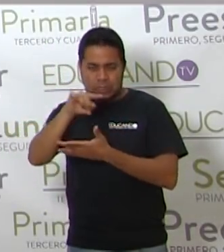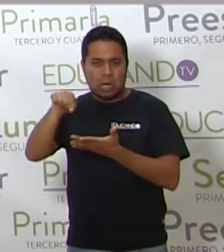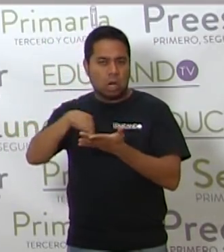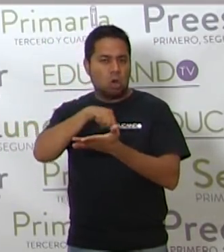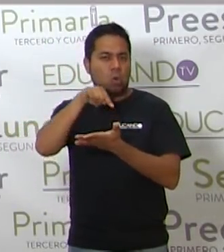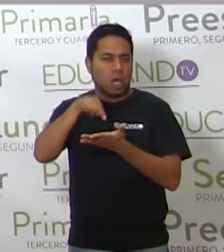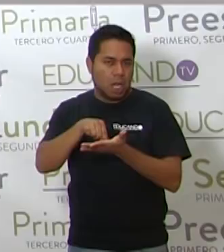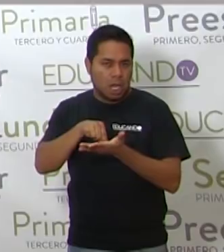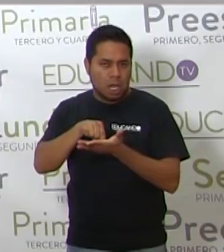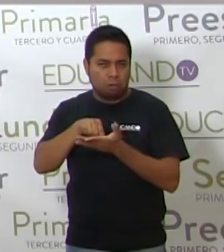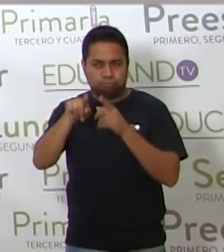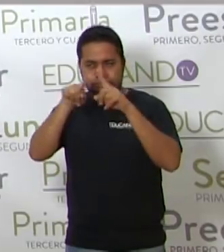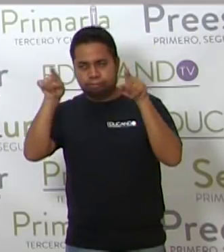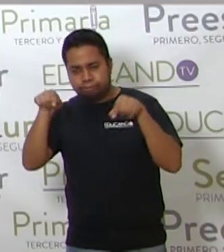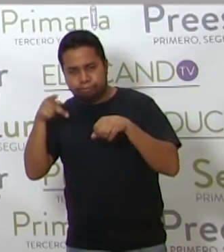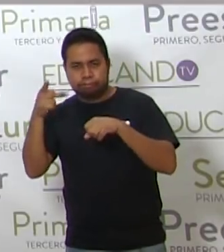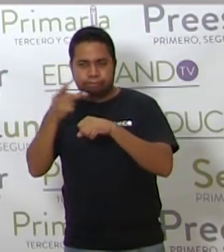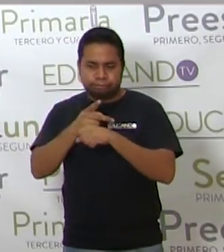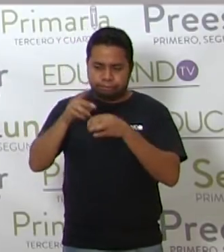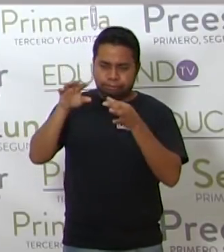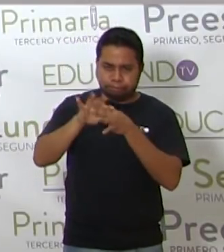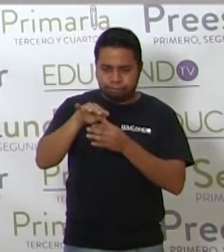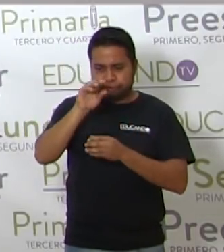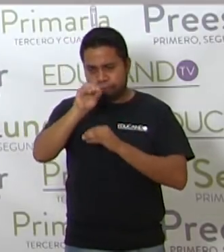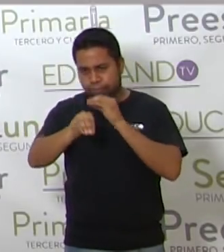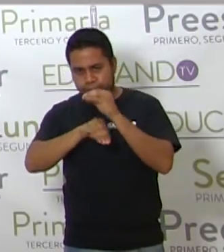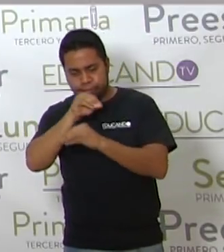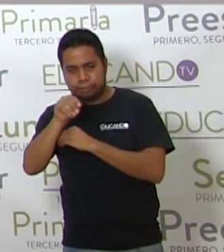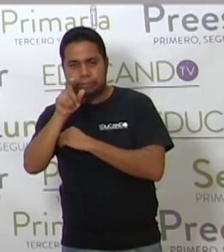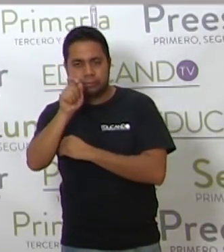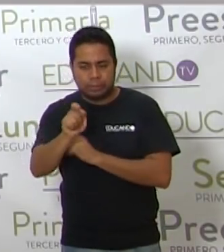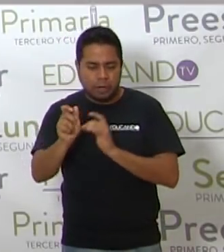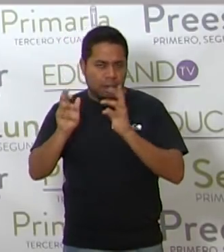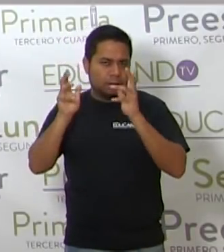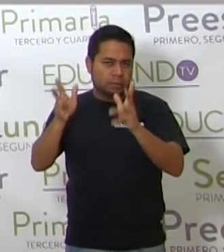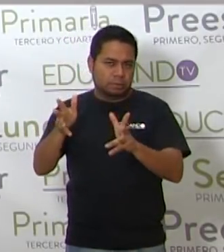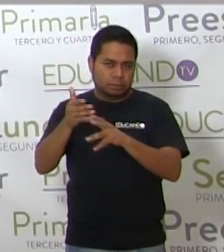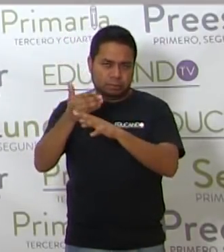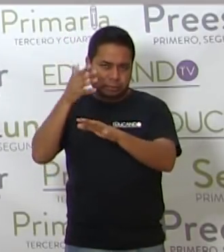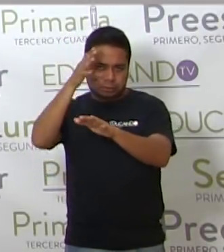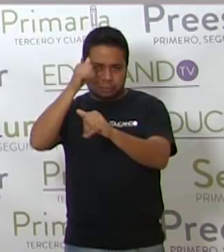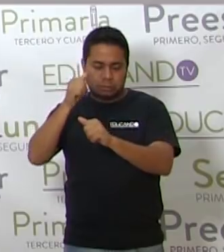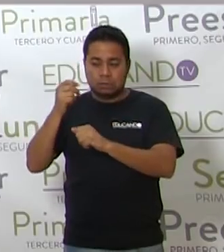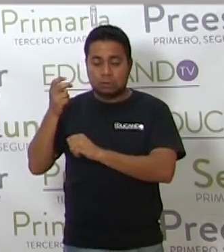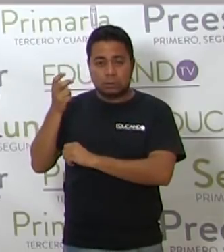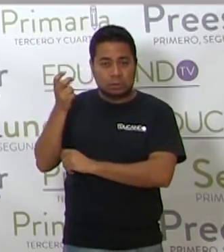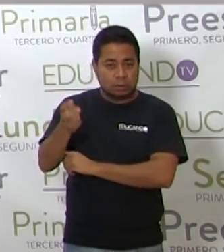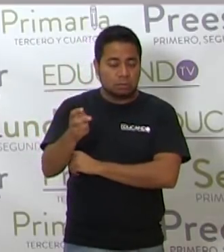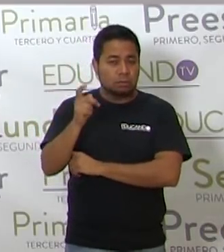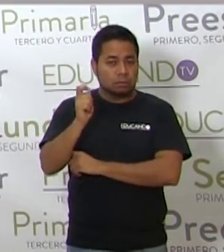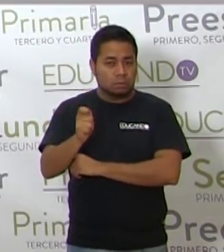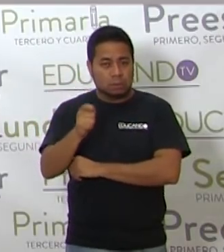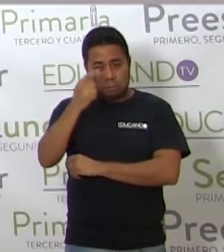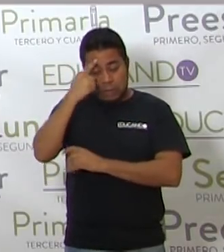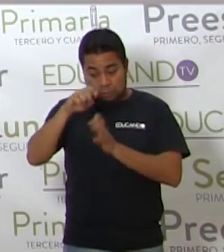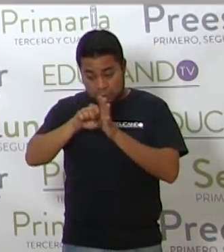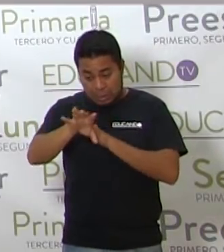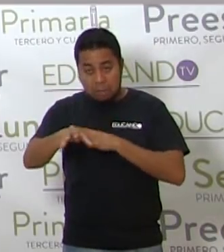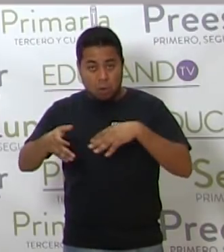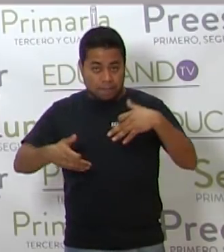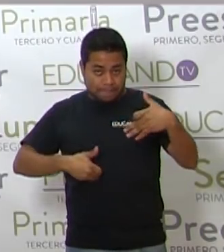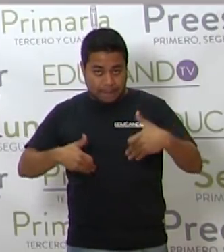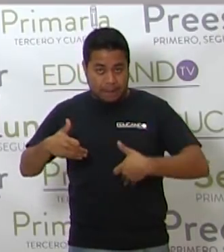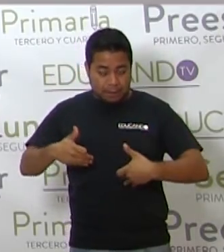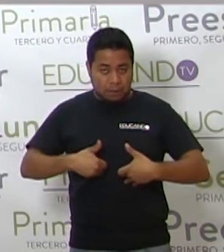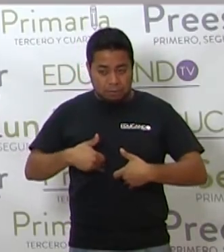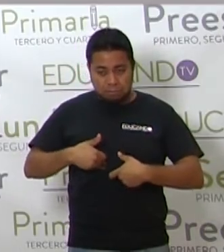lugar, bien, determinado. A esto, la obra de teatro